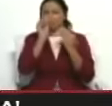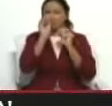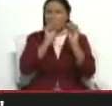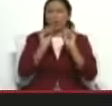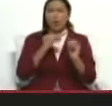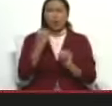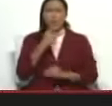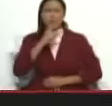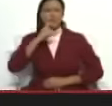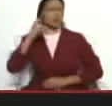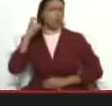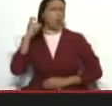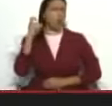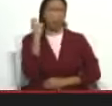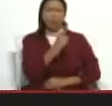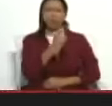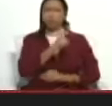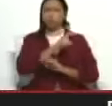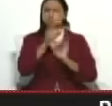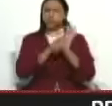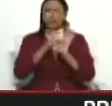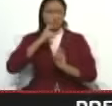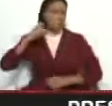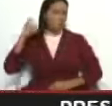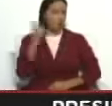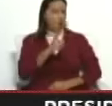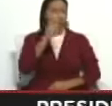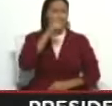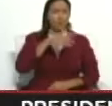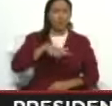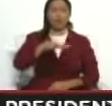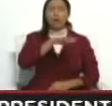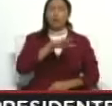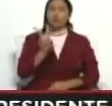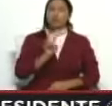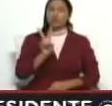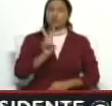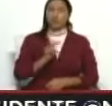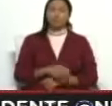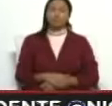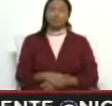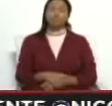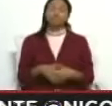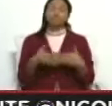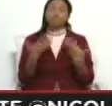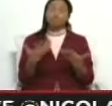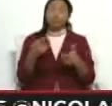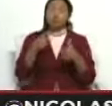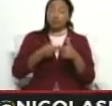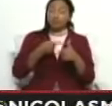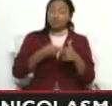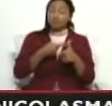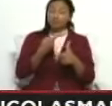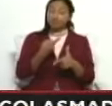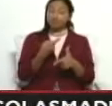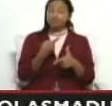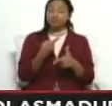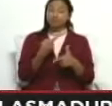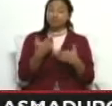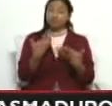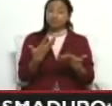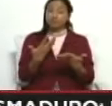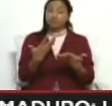odio absoluto por el pueblo de Venezuela. Por lo tanto, nos queda